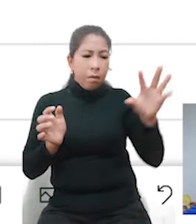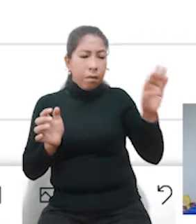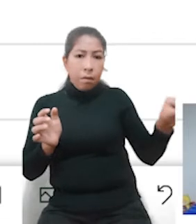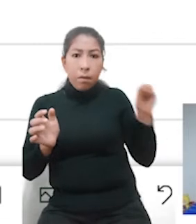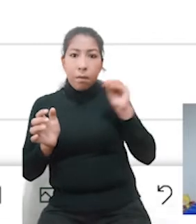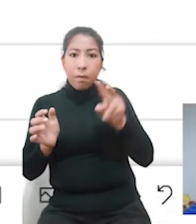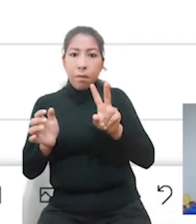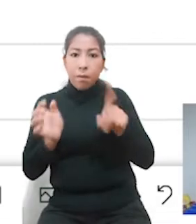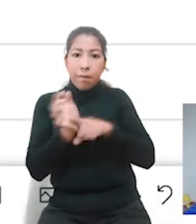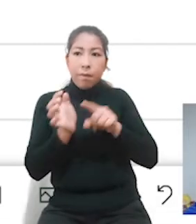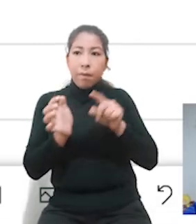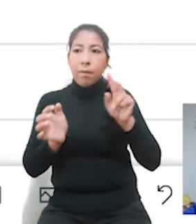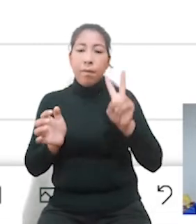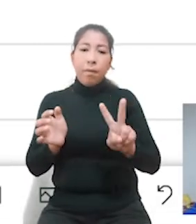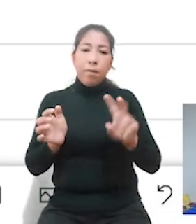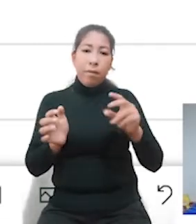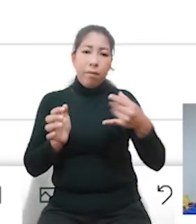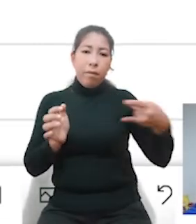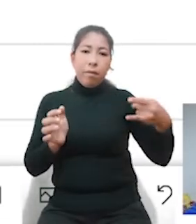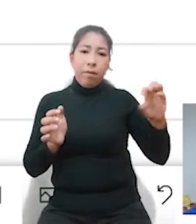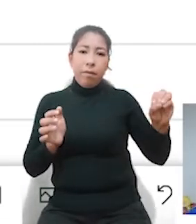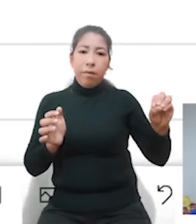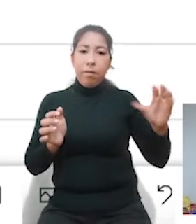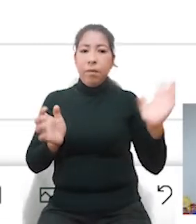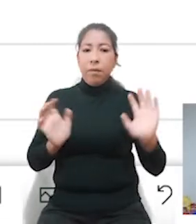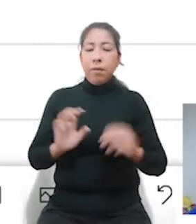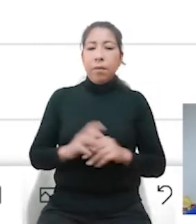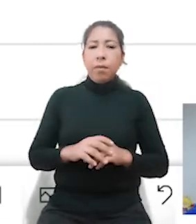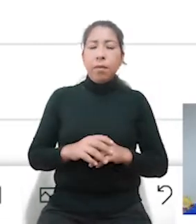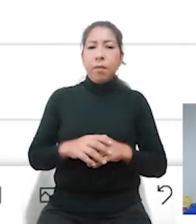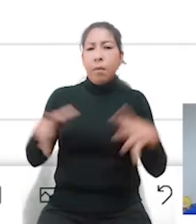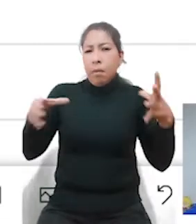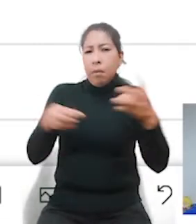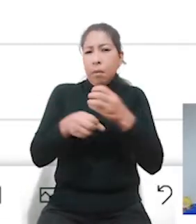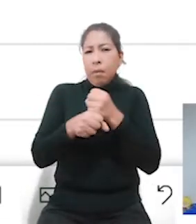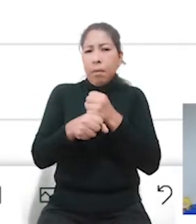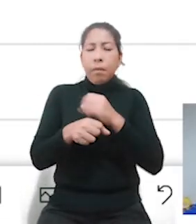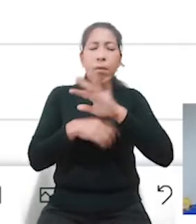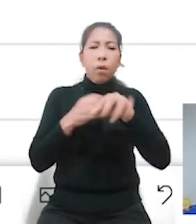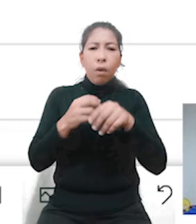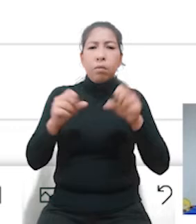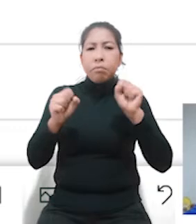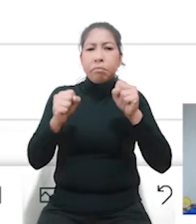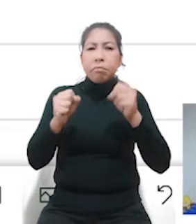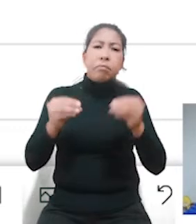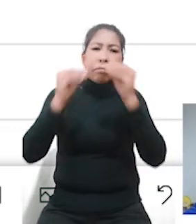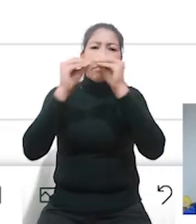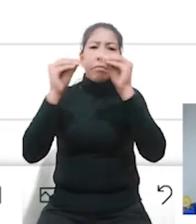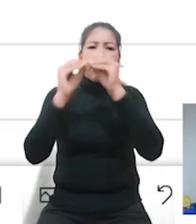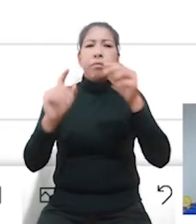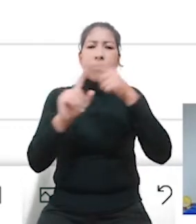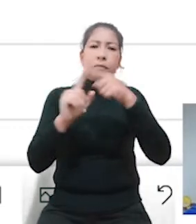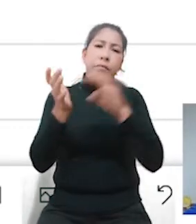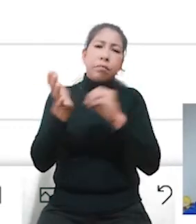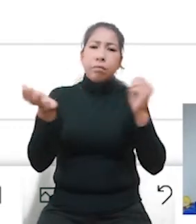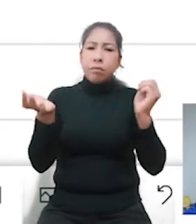con negativo 2. Y en el segundo miembro queda 0. Reducimos términos semejantes. Tenemos dos términos